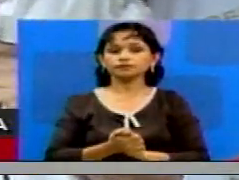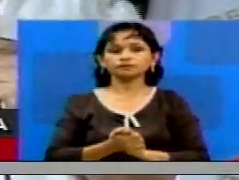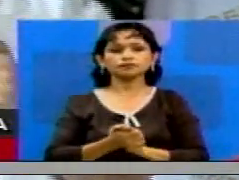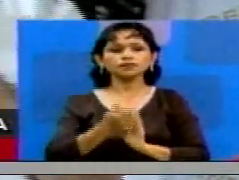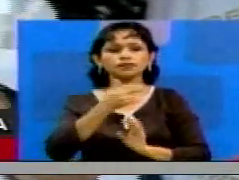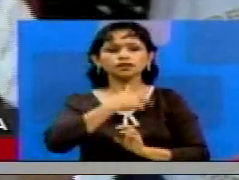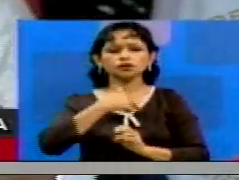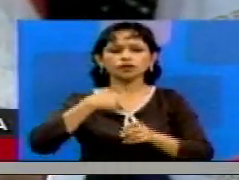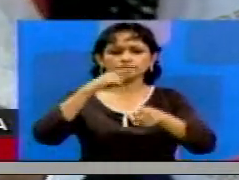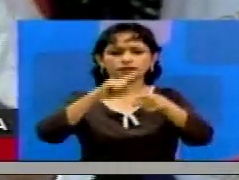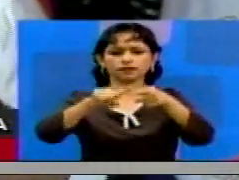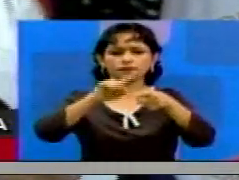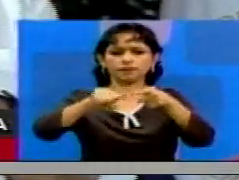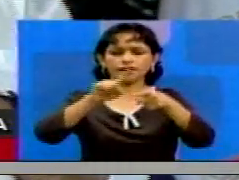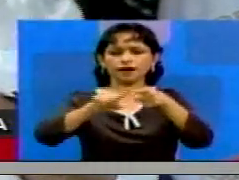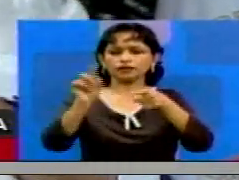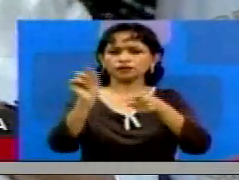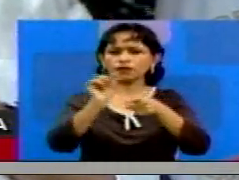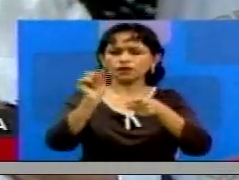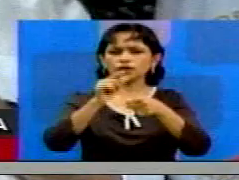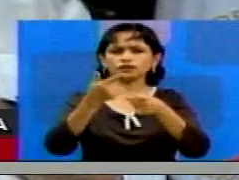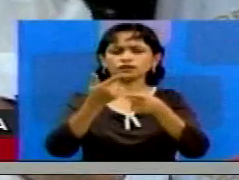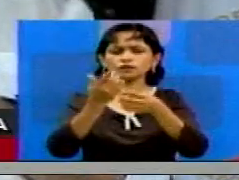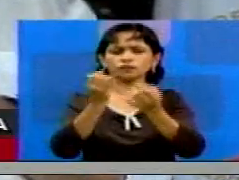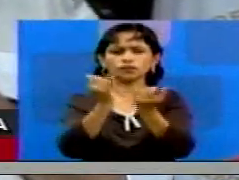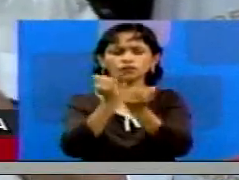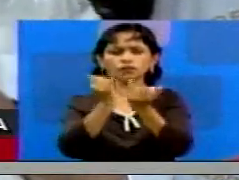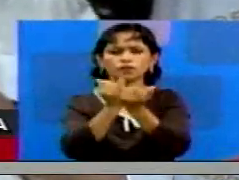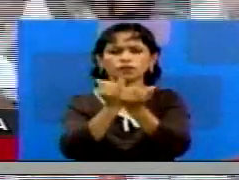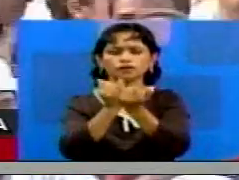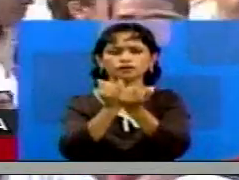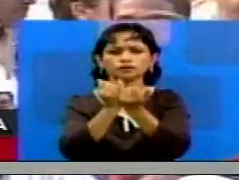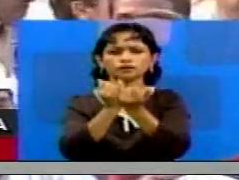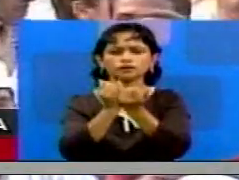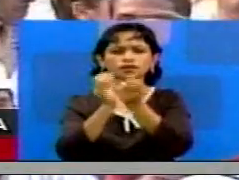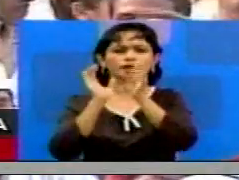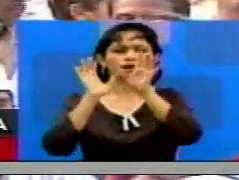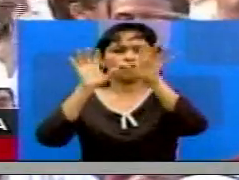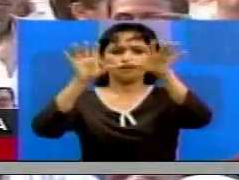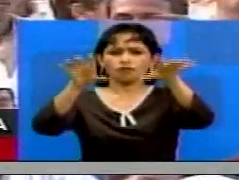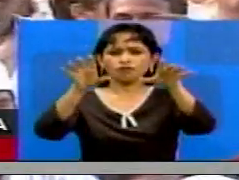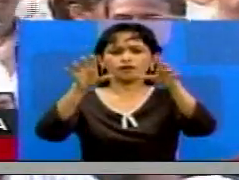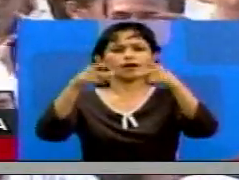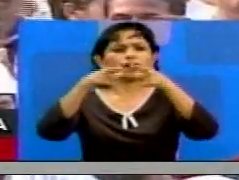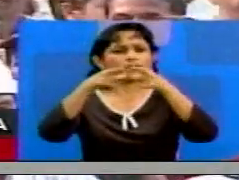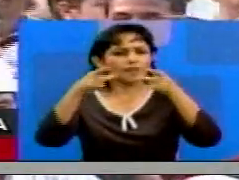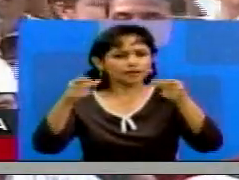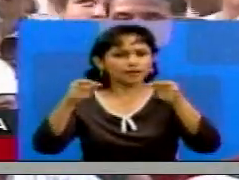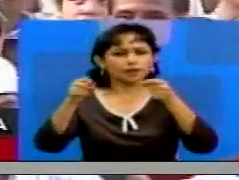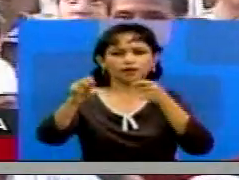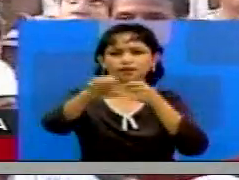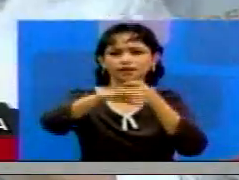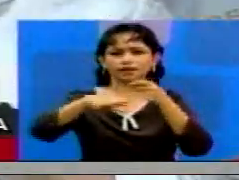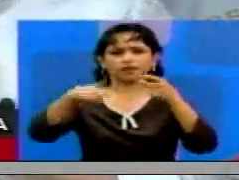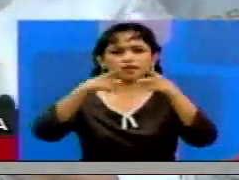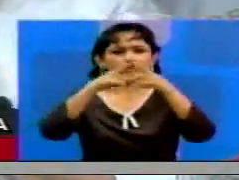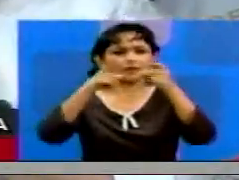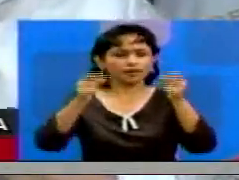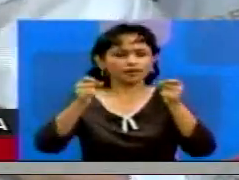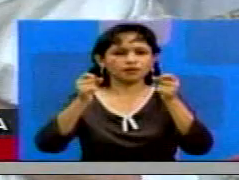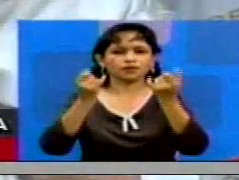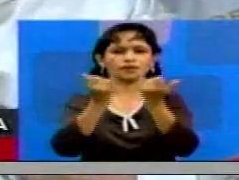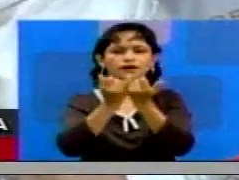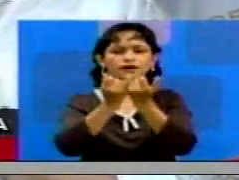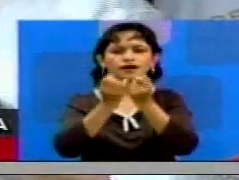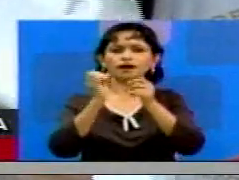lo que se está pagando en estos momentos por viajar de León a Managua, de Estelí a Managua, o de Managua a